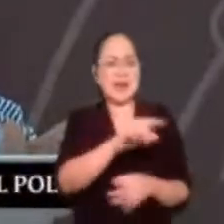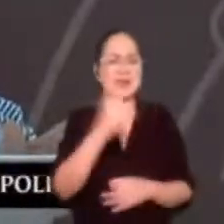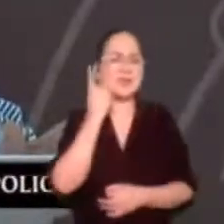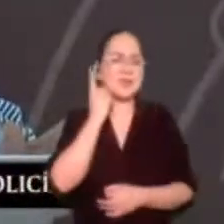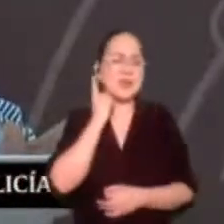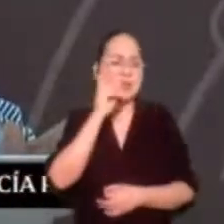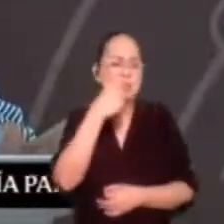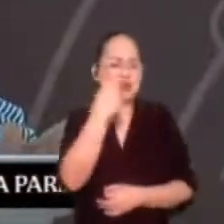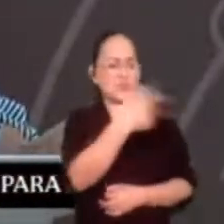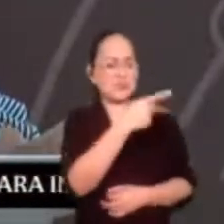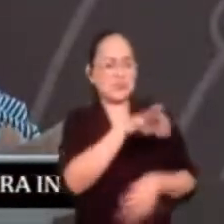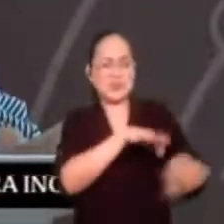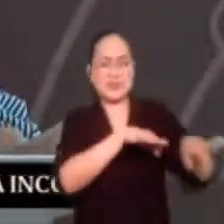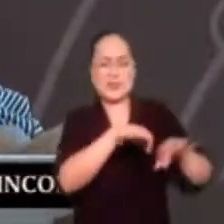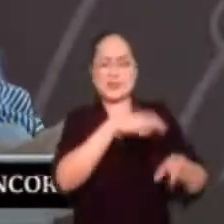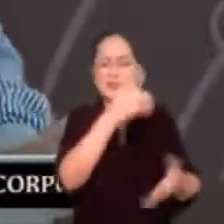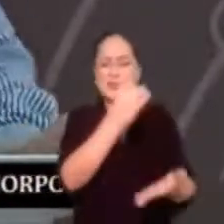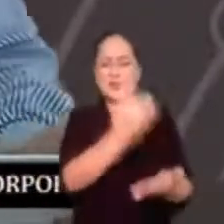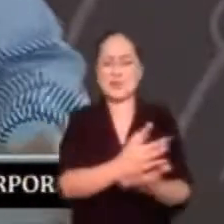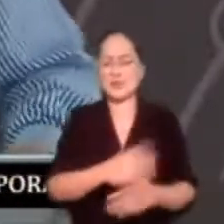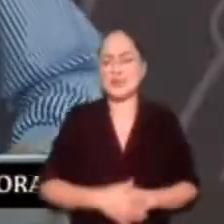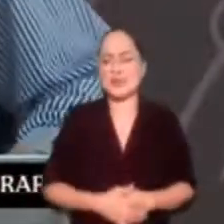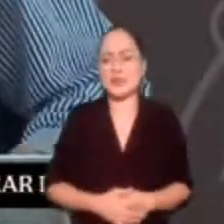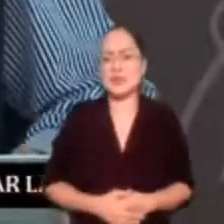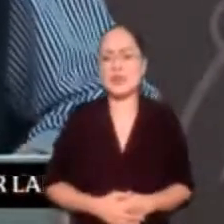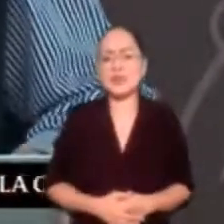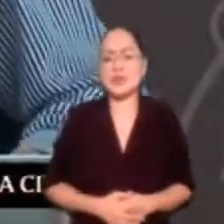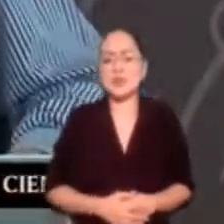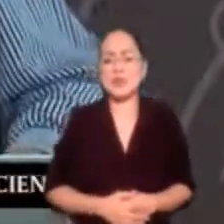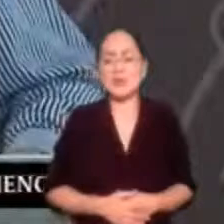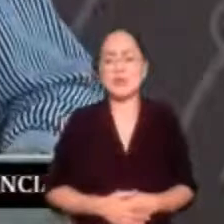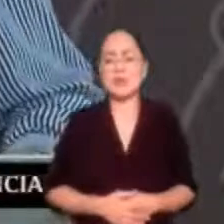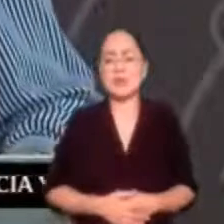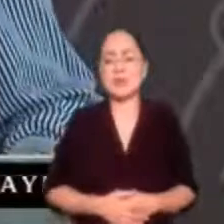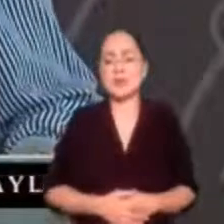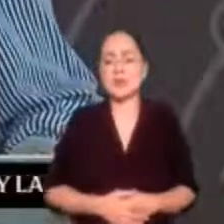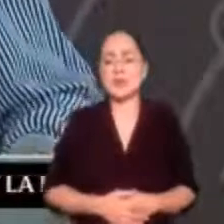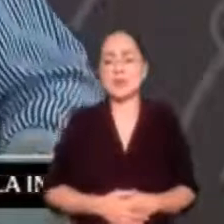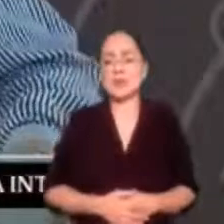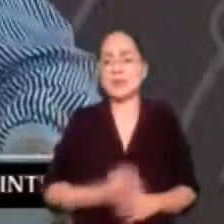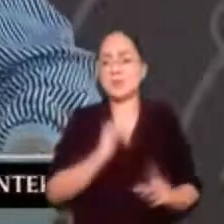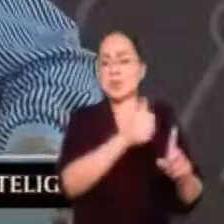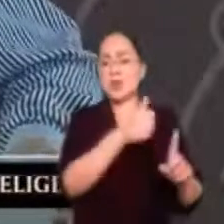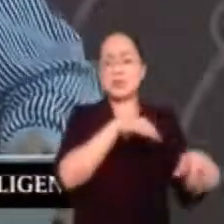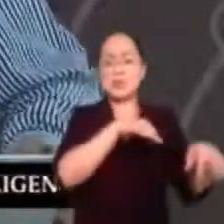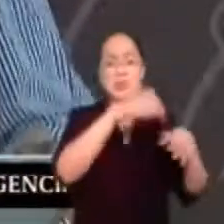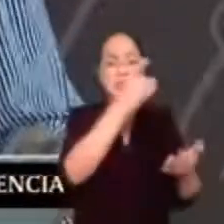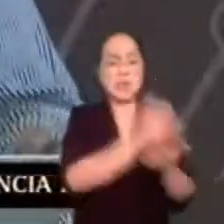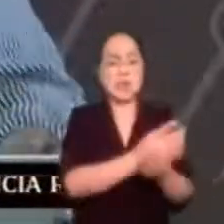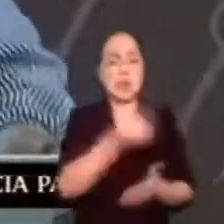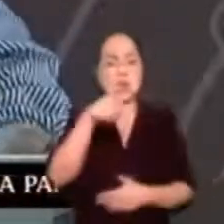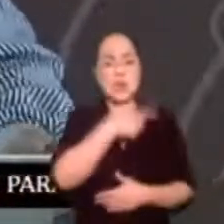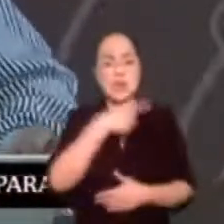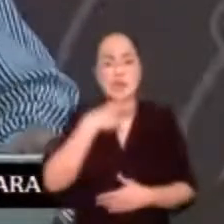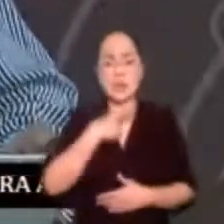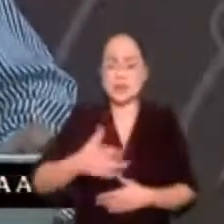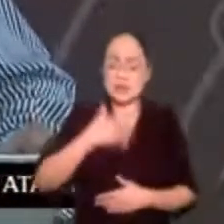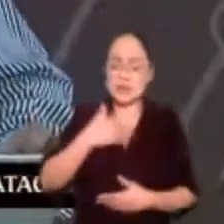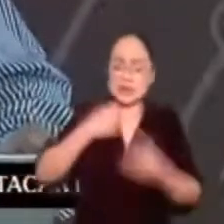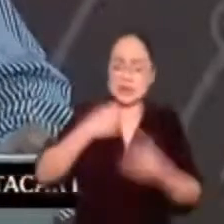tarea. Están haciendo su tarea y tengan plena seguridad que hay muchas mujeres y hay muchos